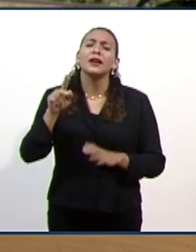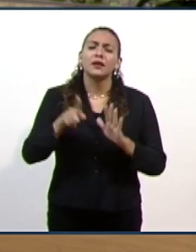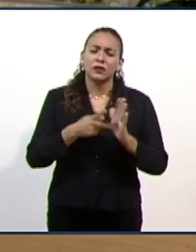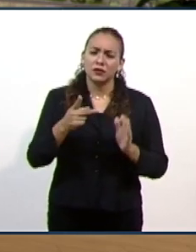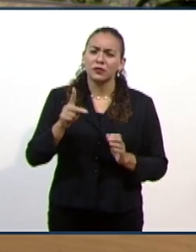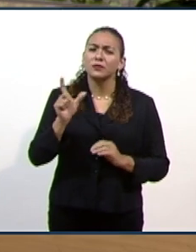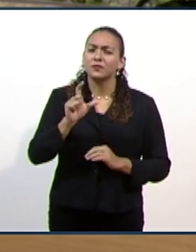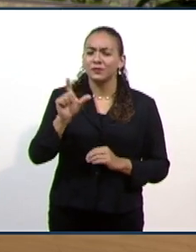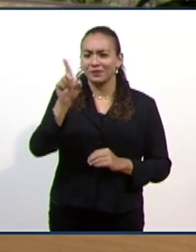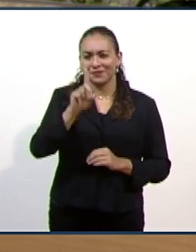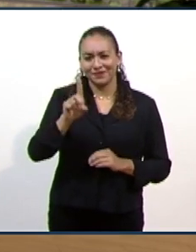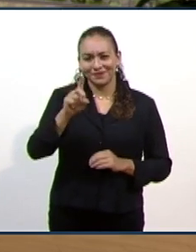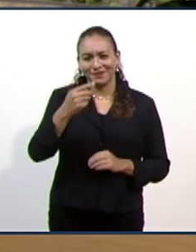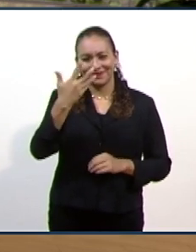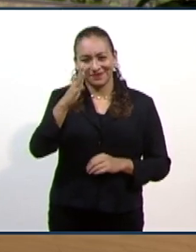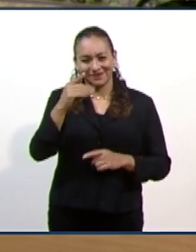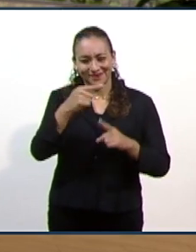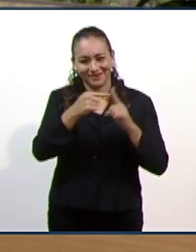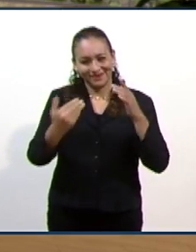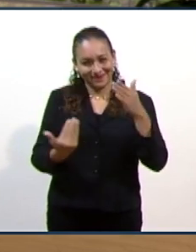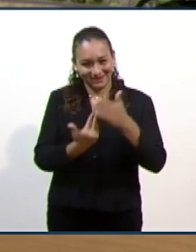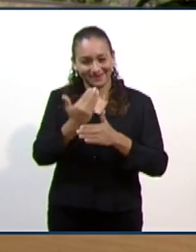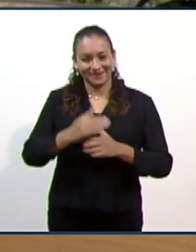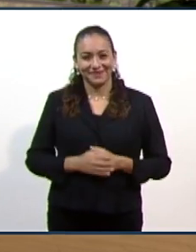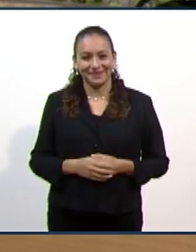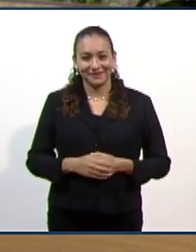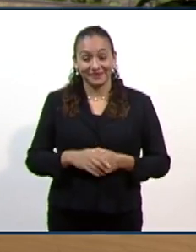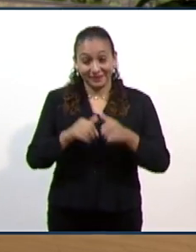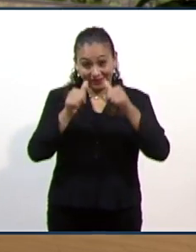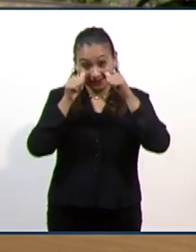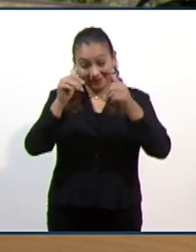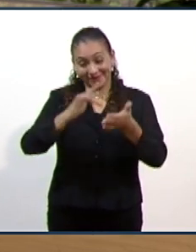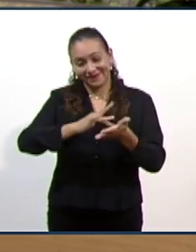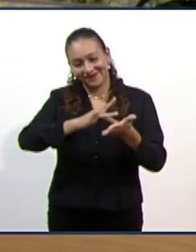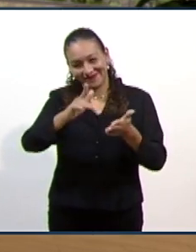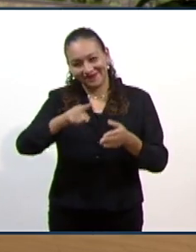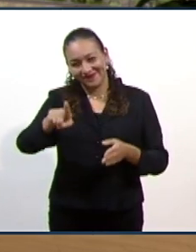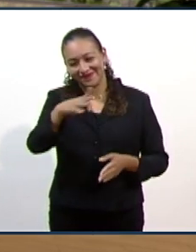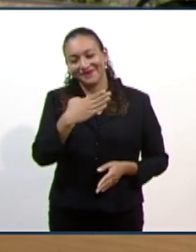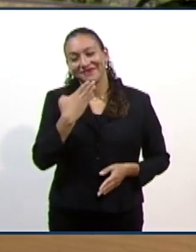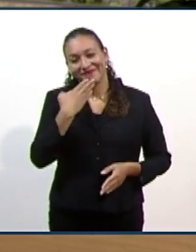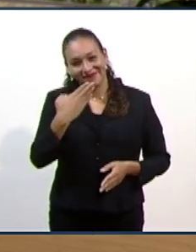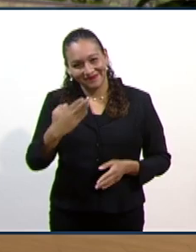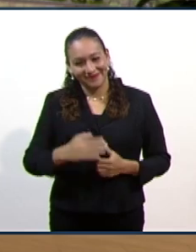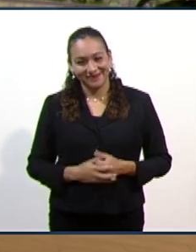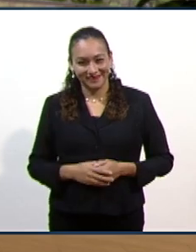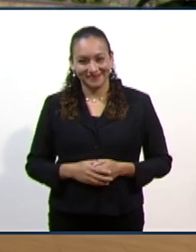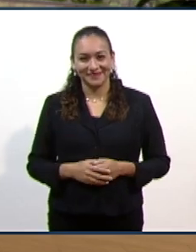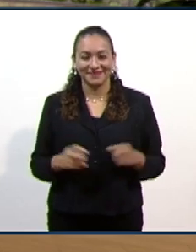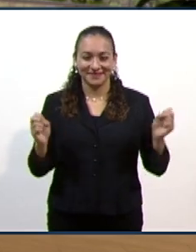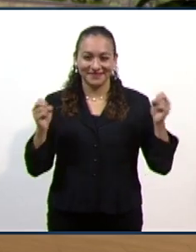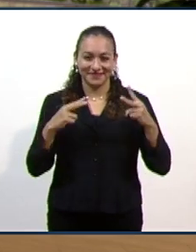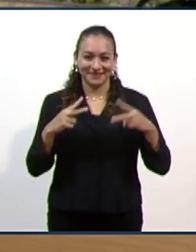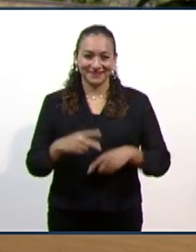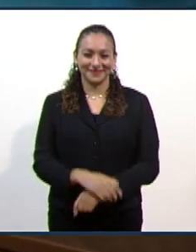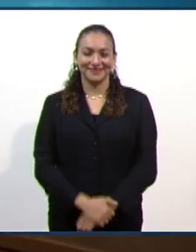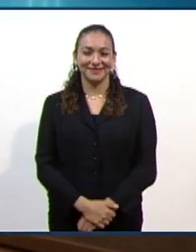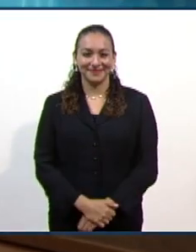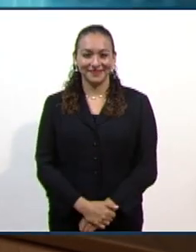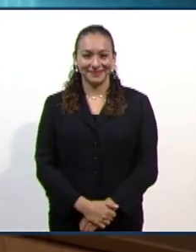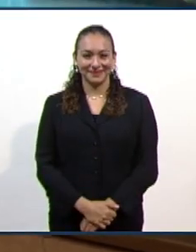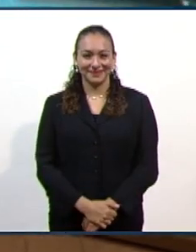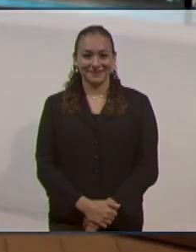el domingo a las 10:30 de la mañana. Gracias por su atención, que tenga un excelente fin de semana. Hasta pronto.